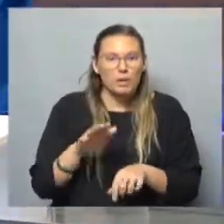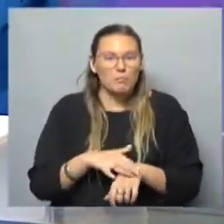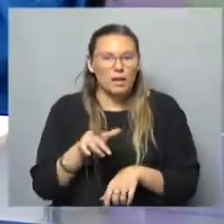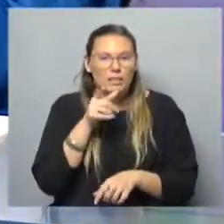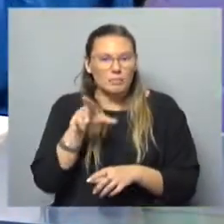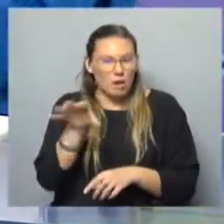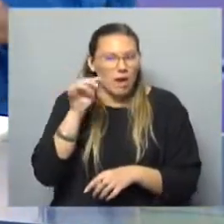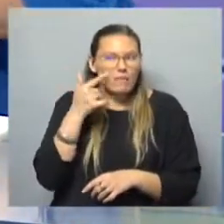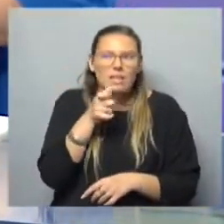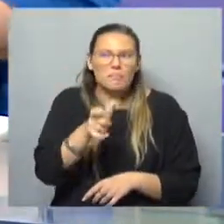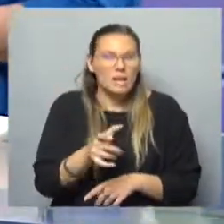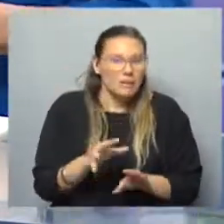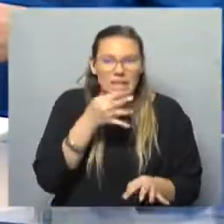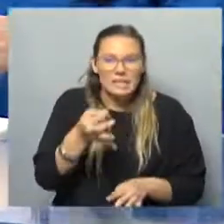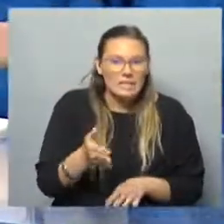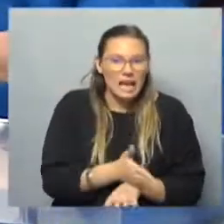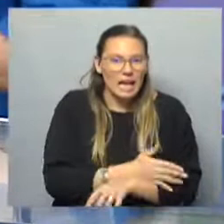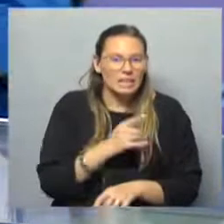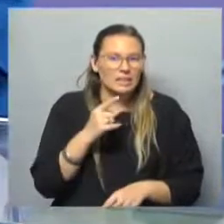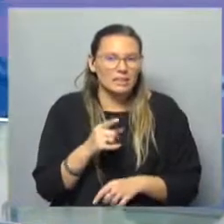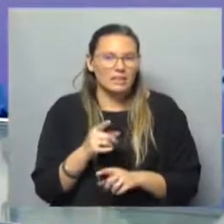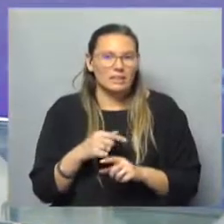palabra que va a decir.